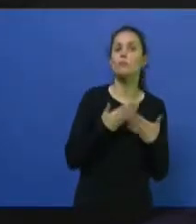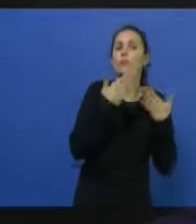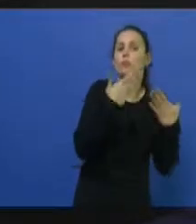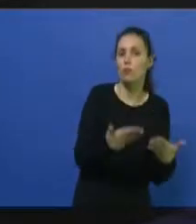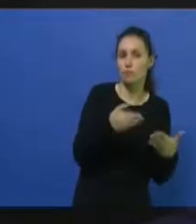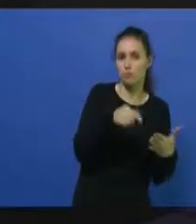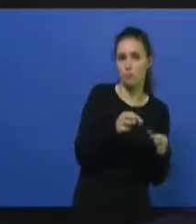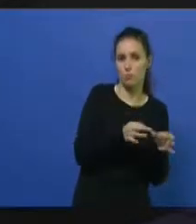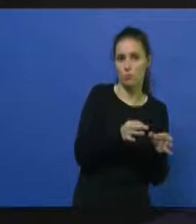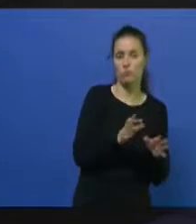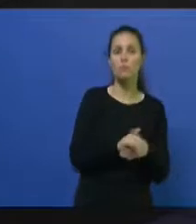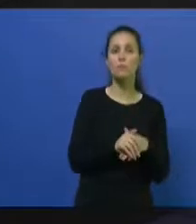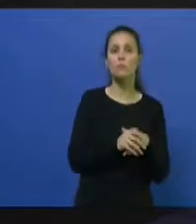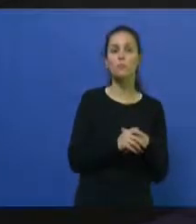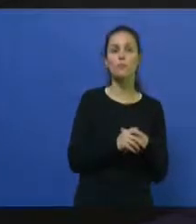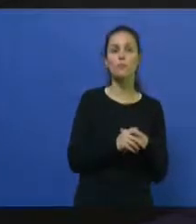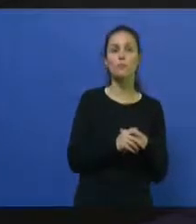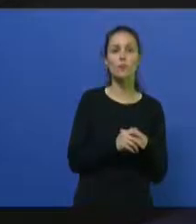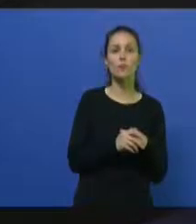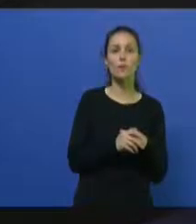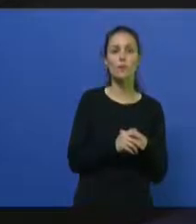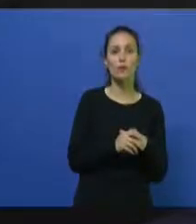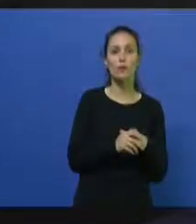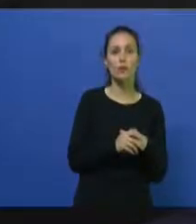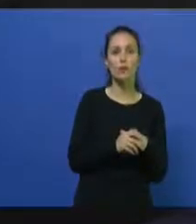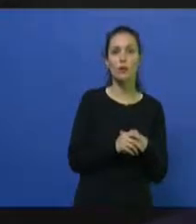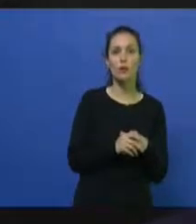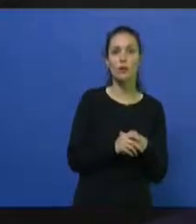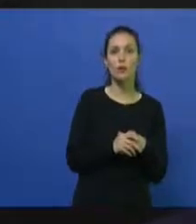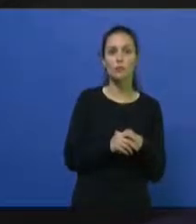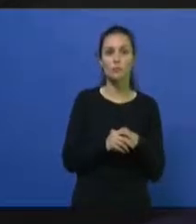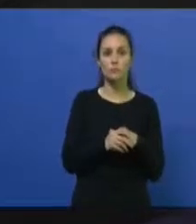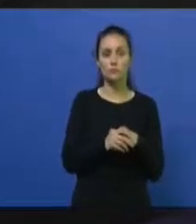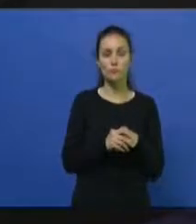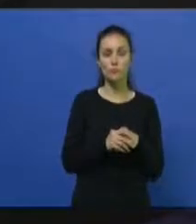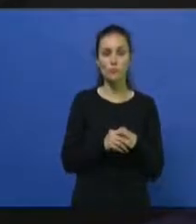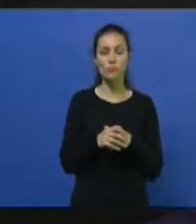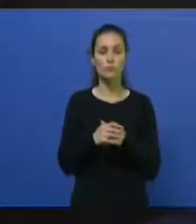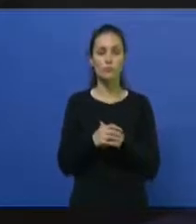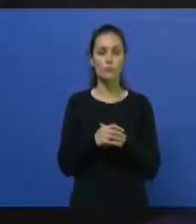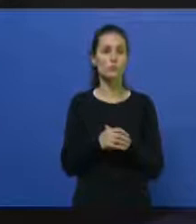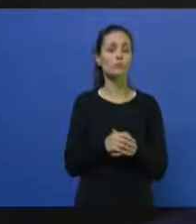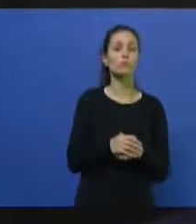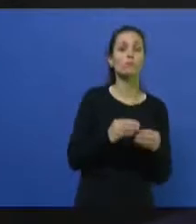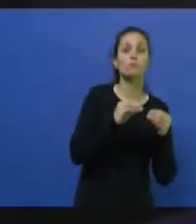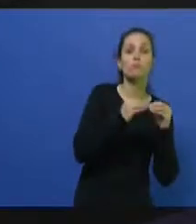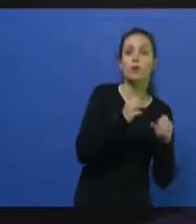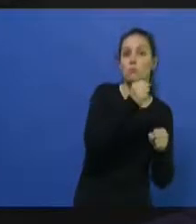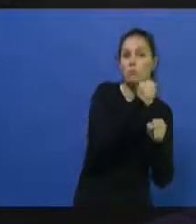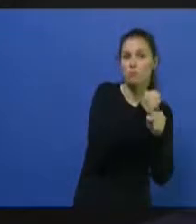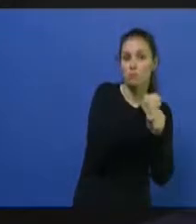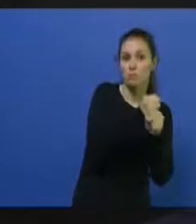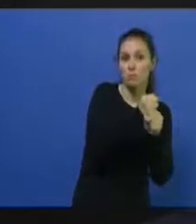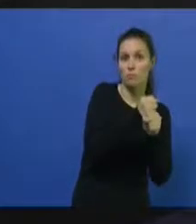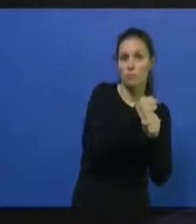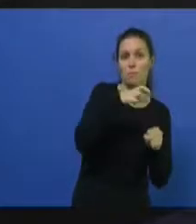funcionario... Delfín Polak. No. Un compañero, un ex compañero de trabajo, un colega, Seba Panero.